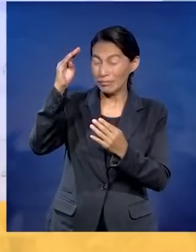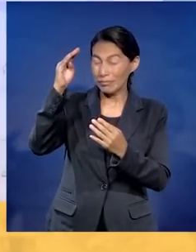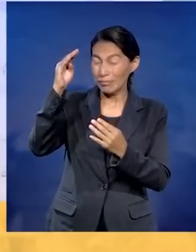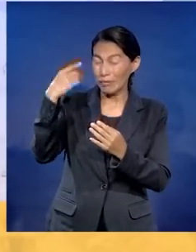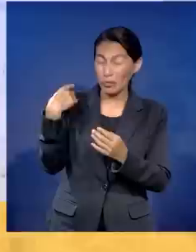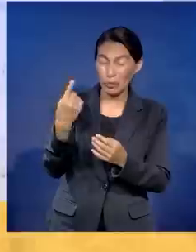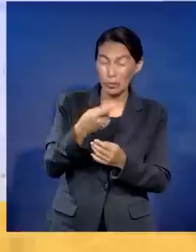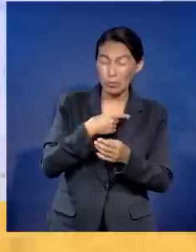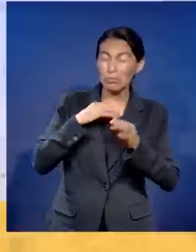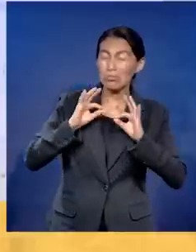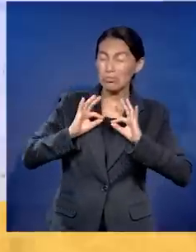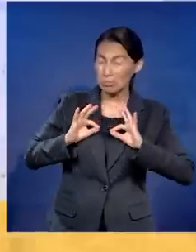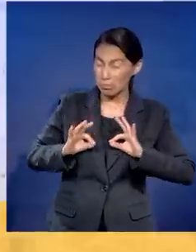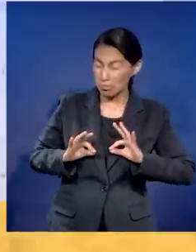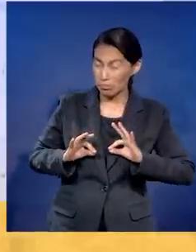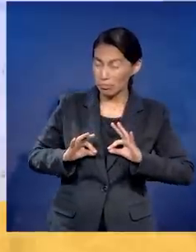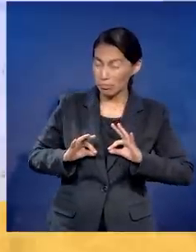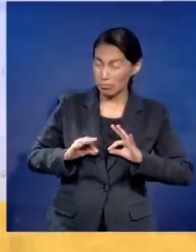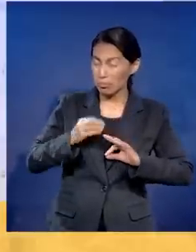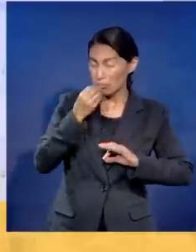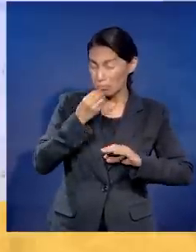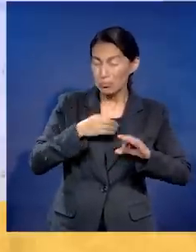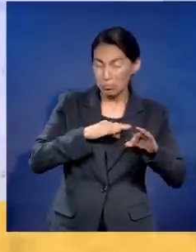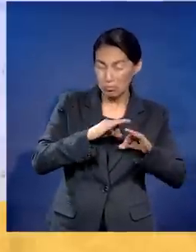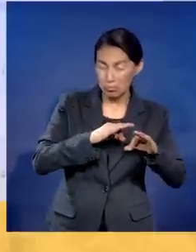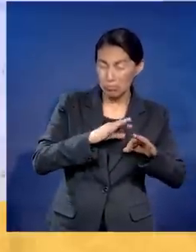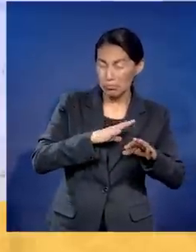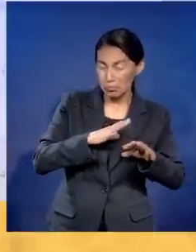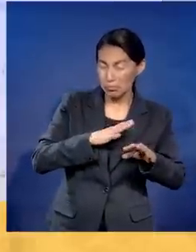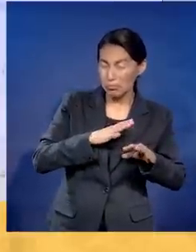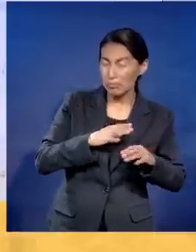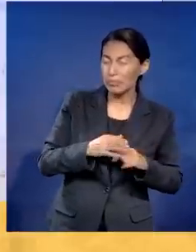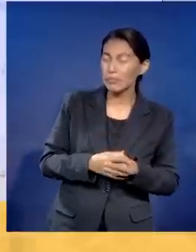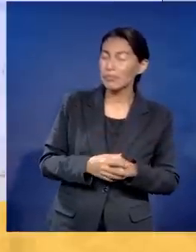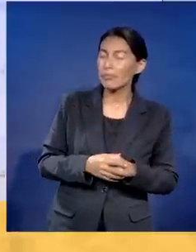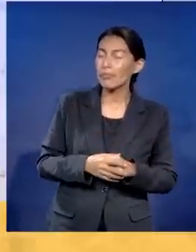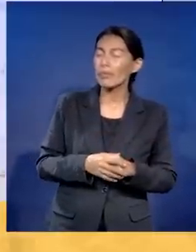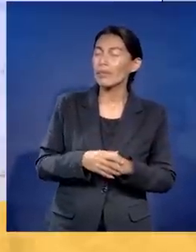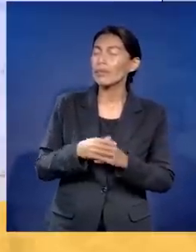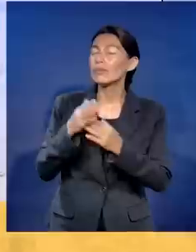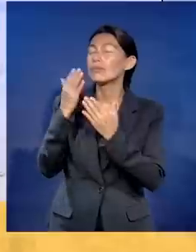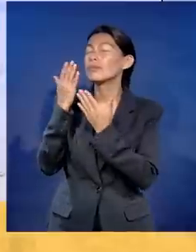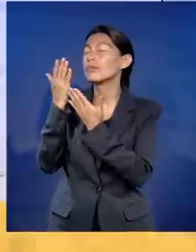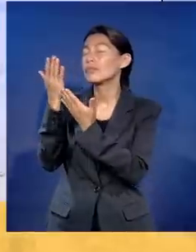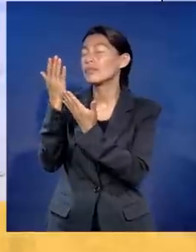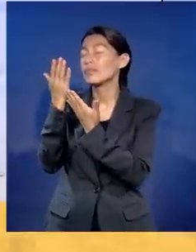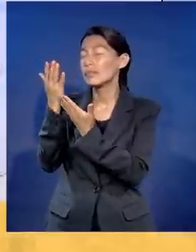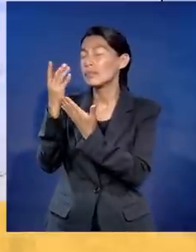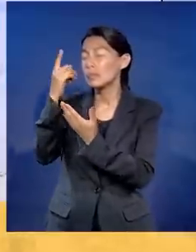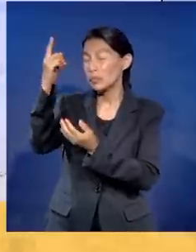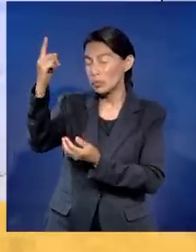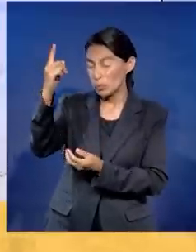Con mucho respeto, Señor, sin prisa por irnos a trabajar,